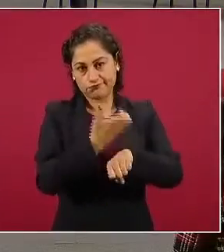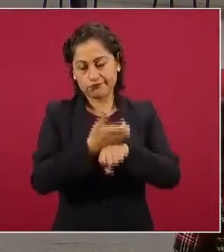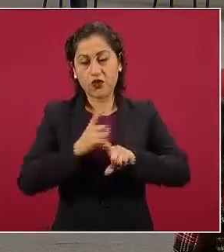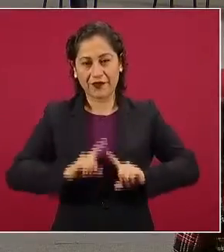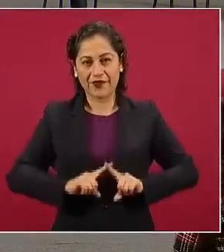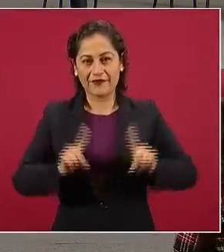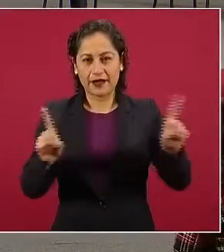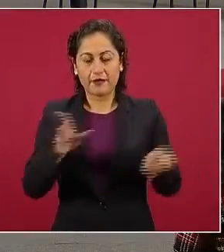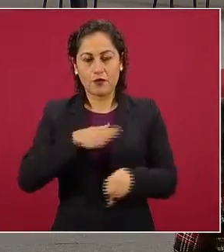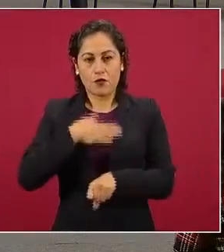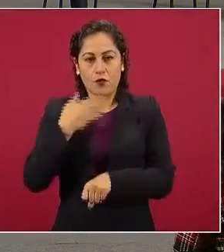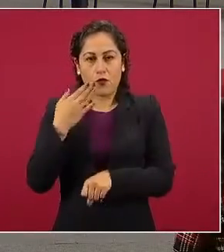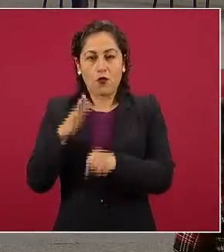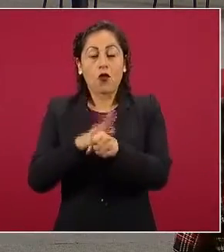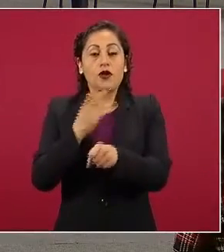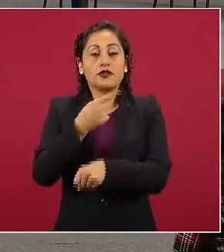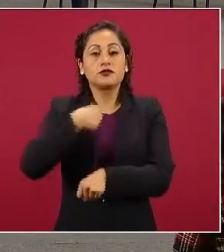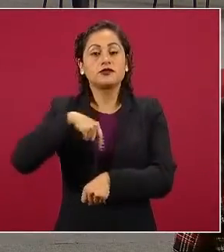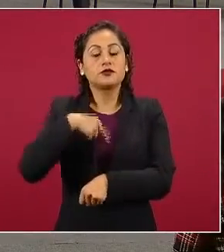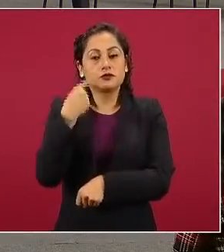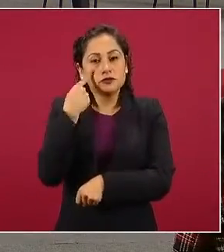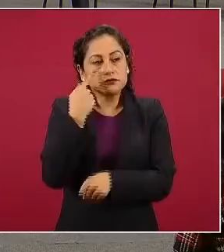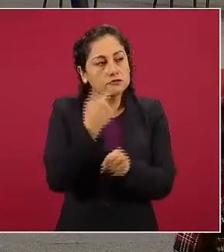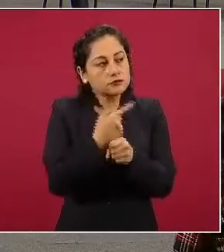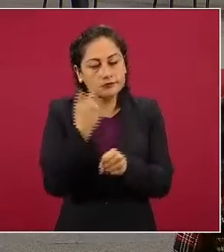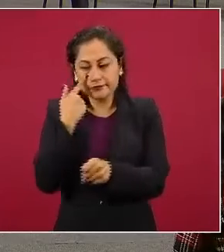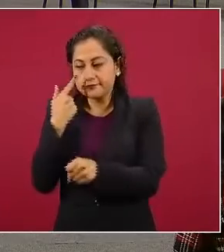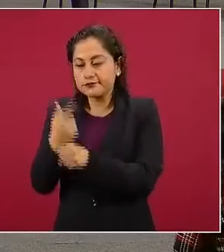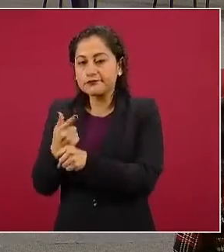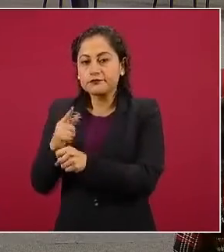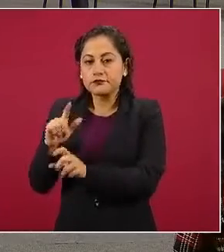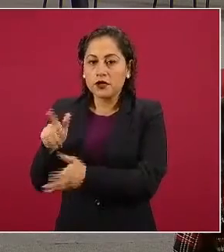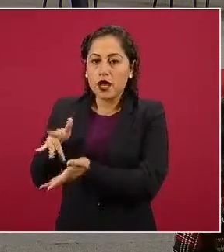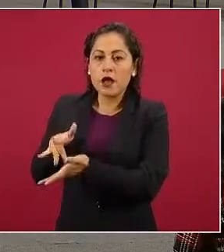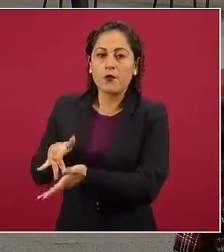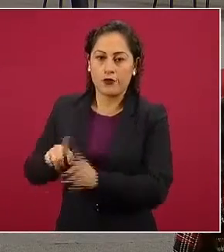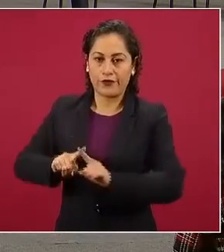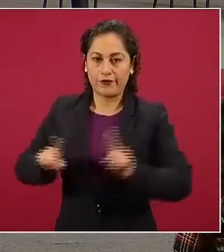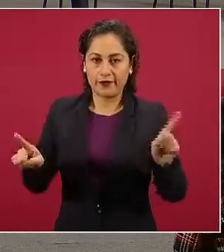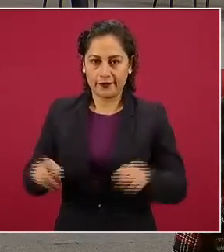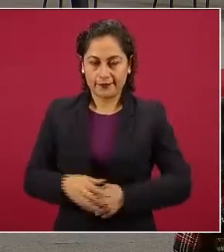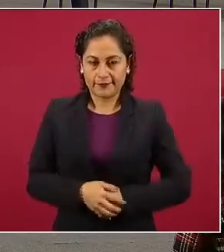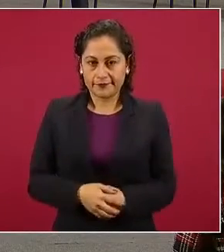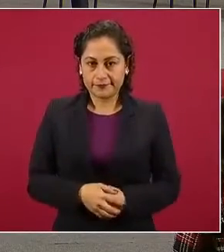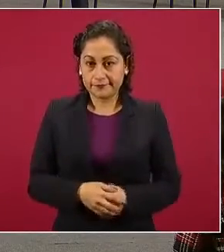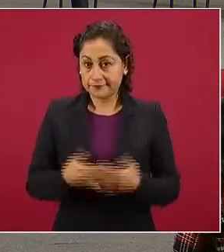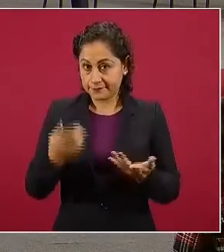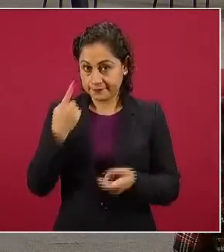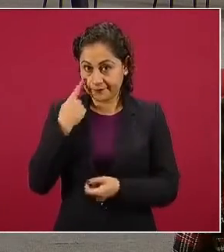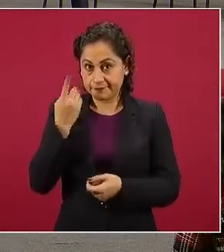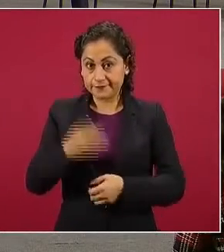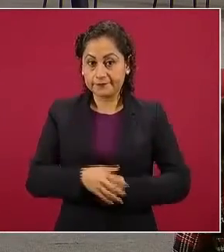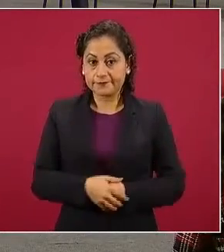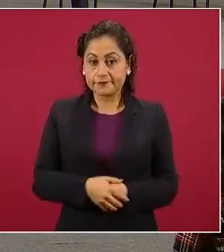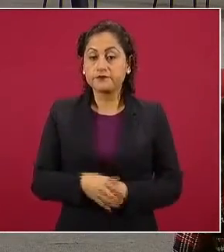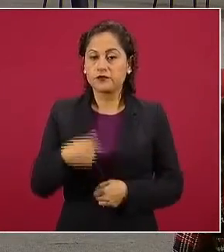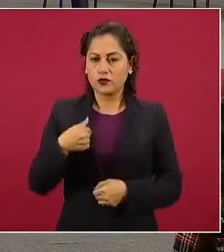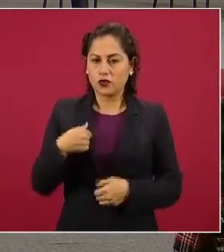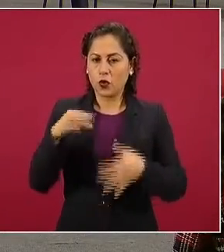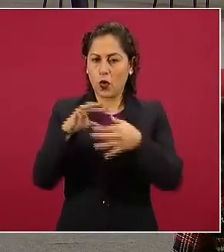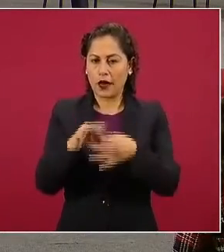tengamos un tratamiento ligeramente distinto al procesar los estímulos en la frontera norte. Entonces, voy a hacer referencia